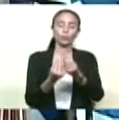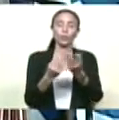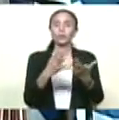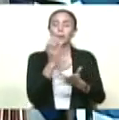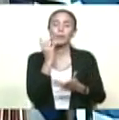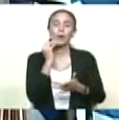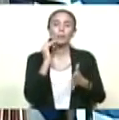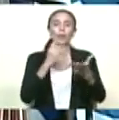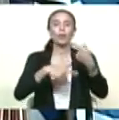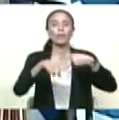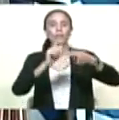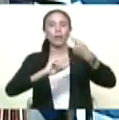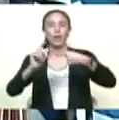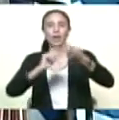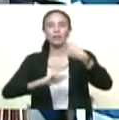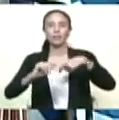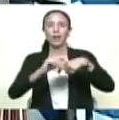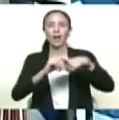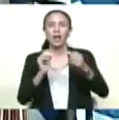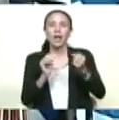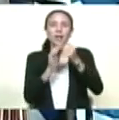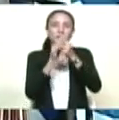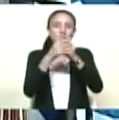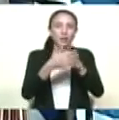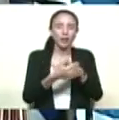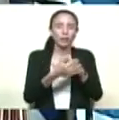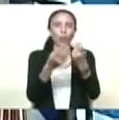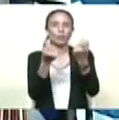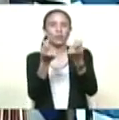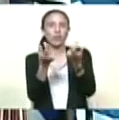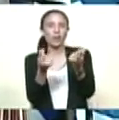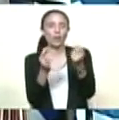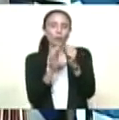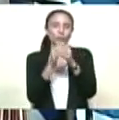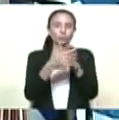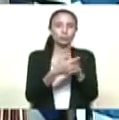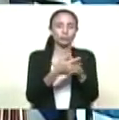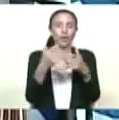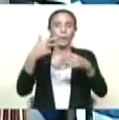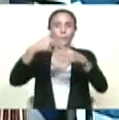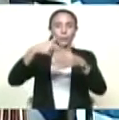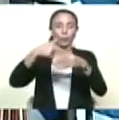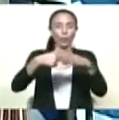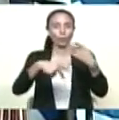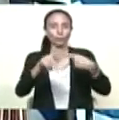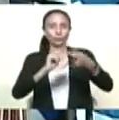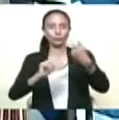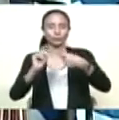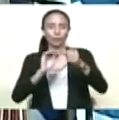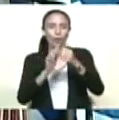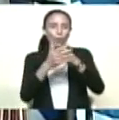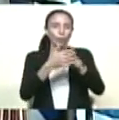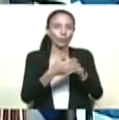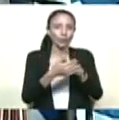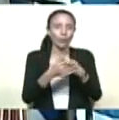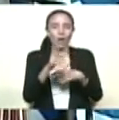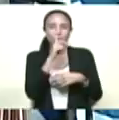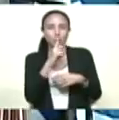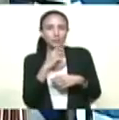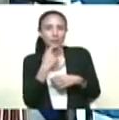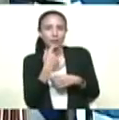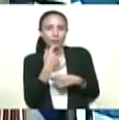crudo entre otras cosas y lavado de dinero pero avanzando las investigaciones hemos observado